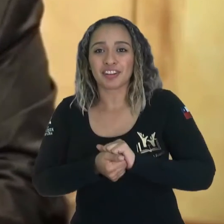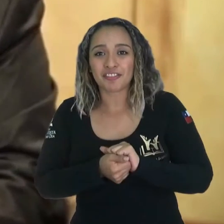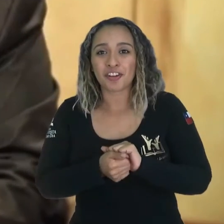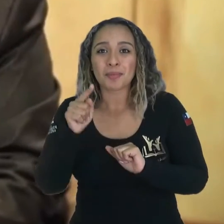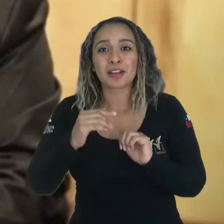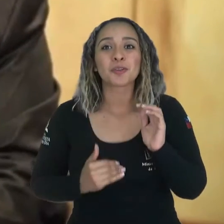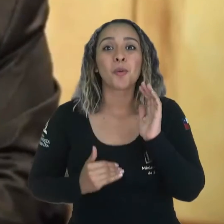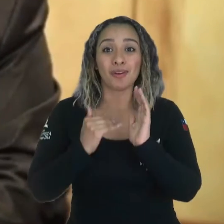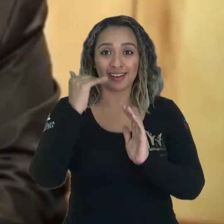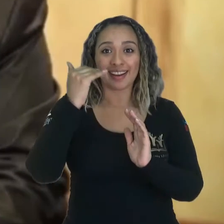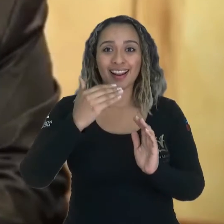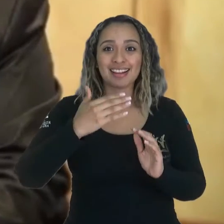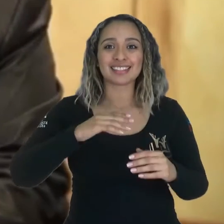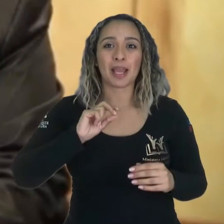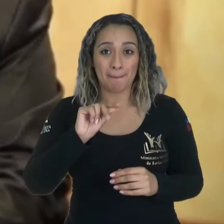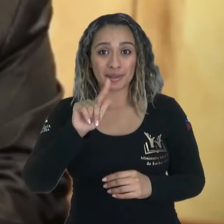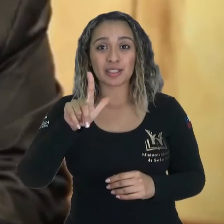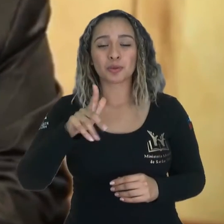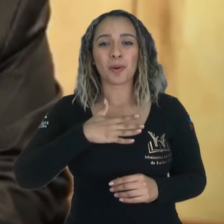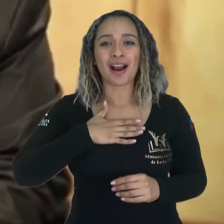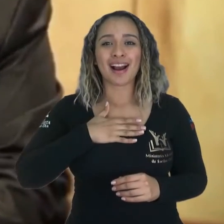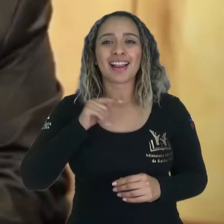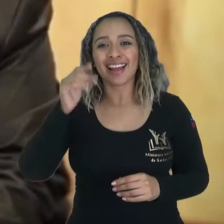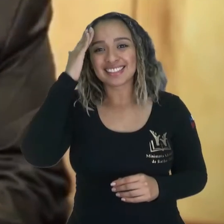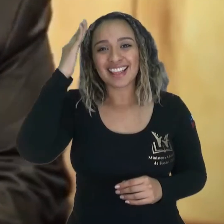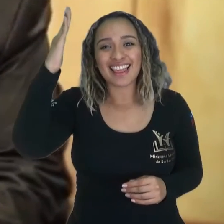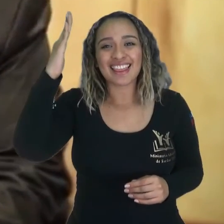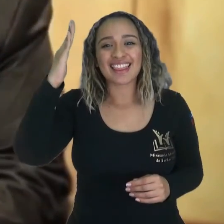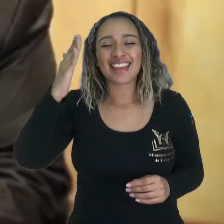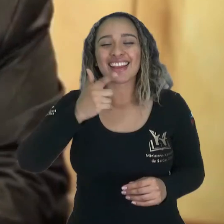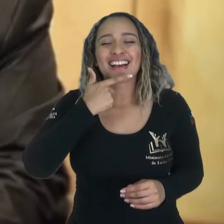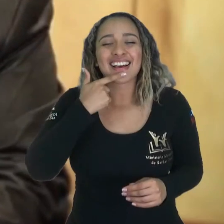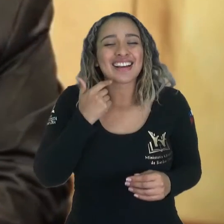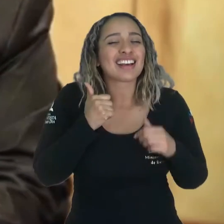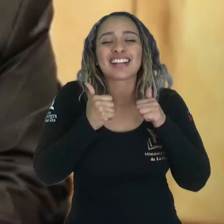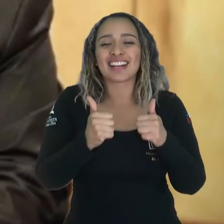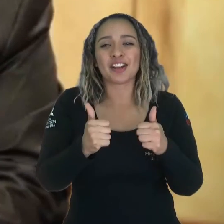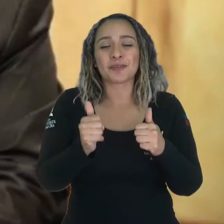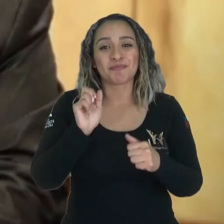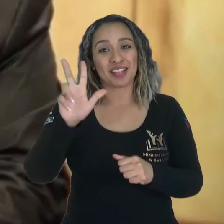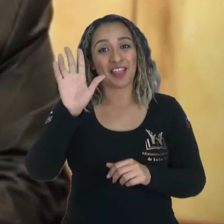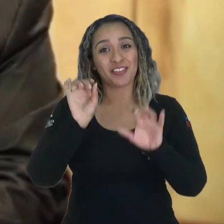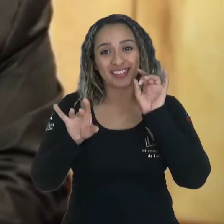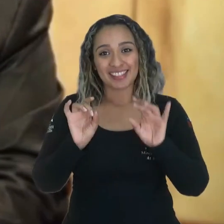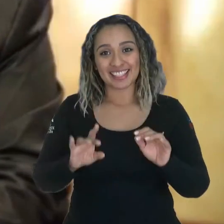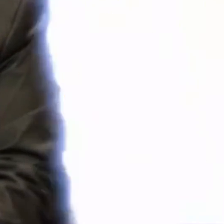experiencia cristiana haz del sábado un día de alegría, un día de comunión, un día deleitoso y que Dios te bendiga